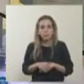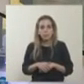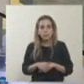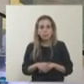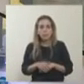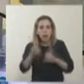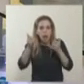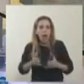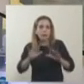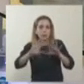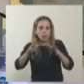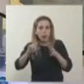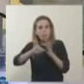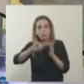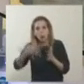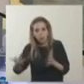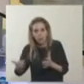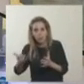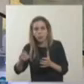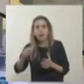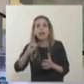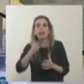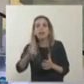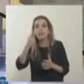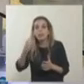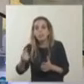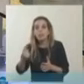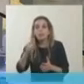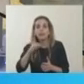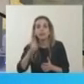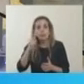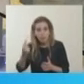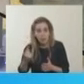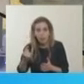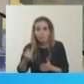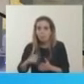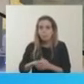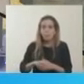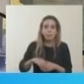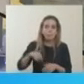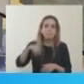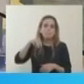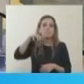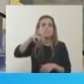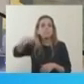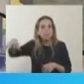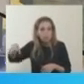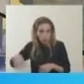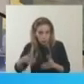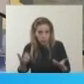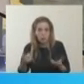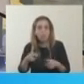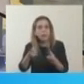tenemos 13 mil en la provincia abierta por los intendentes municipales necesitamos que lo más